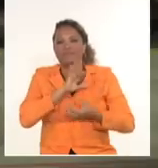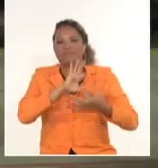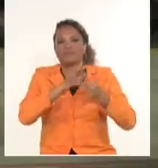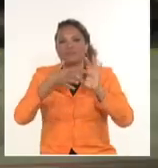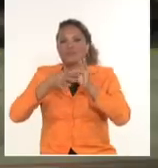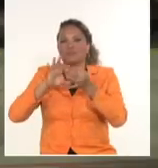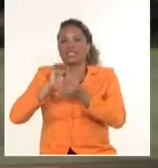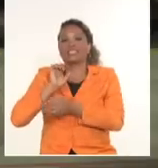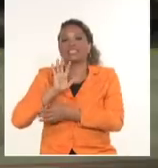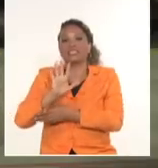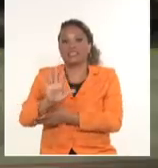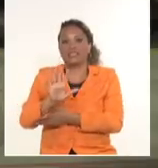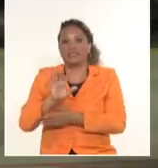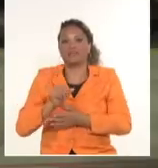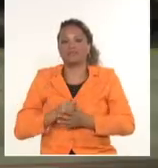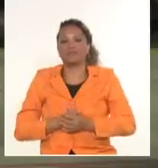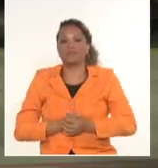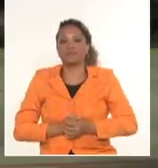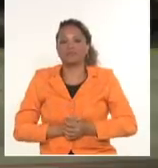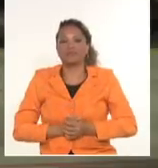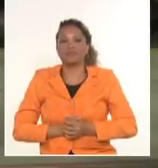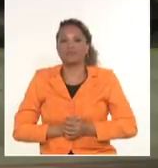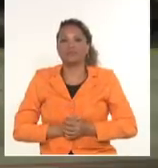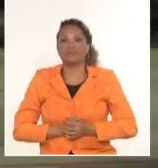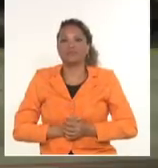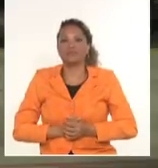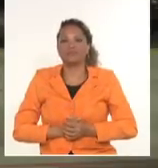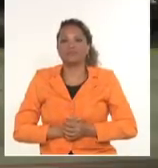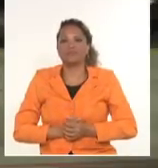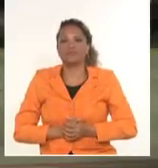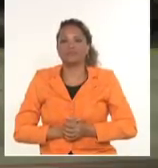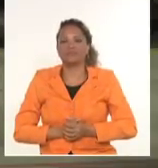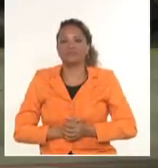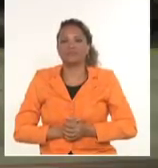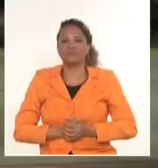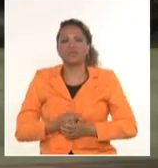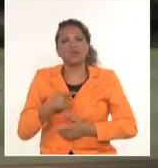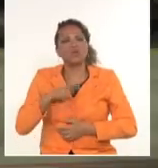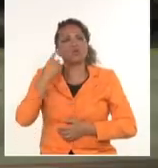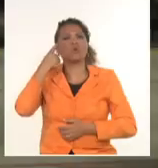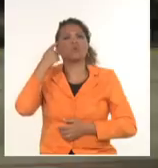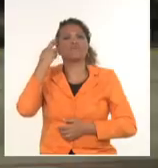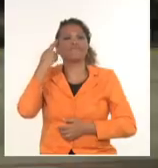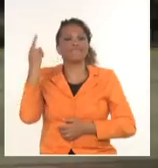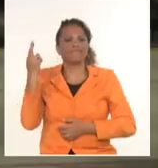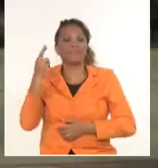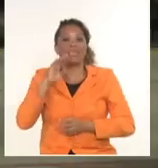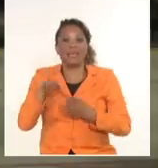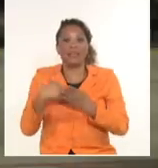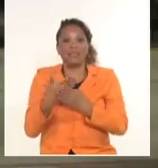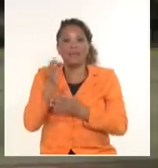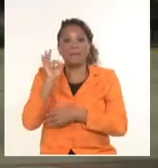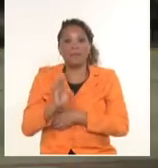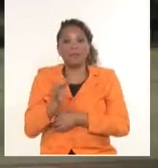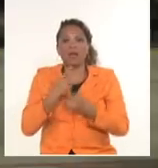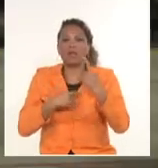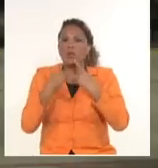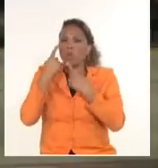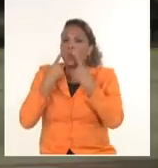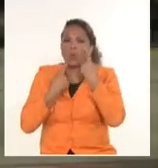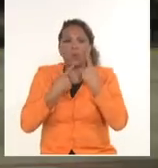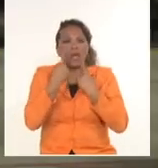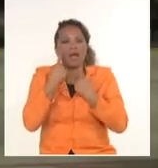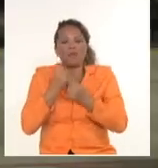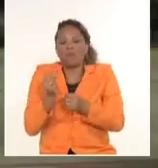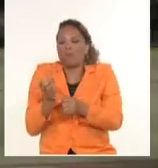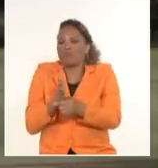que tuvimos la oportunidad de presenciar días atrás. Yo recuerdo que ese día muchos lloramos. Ese